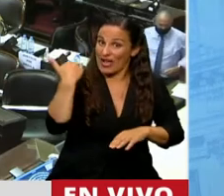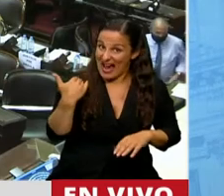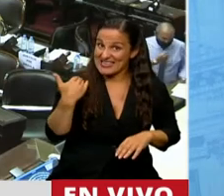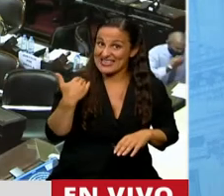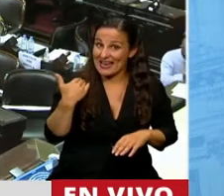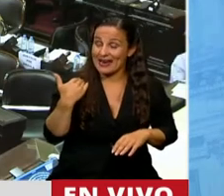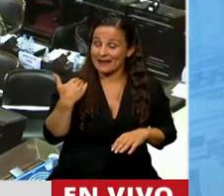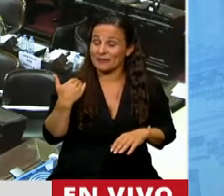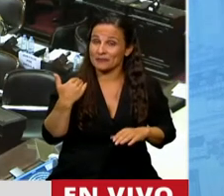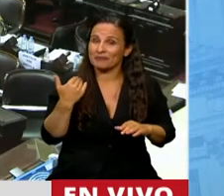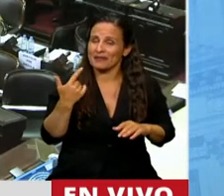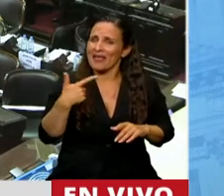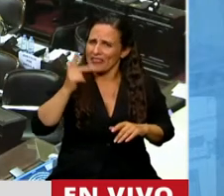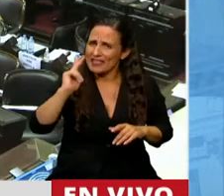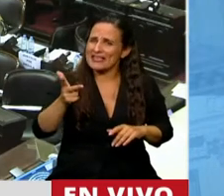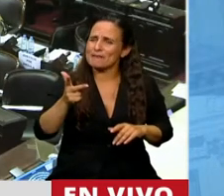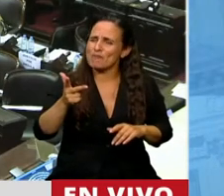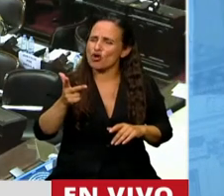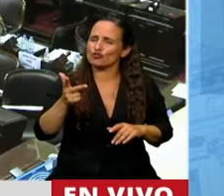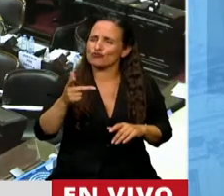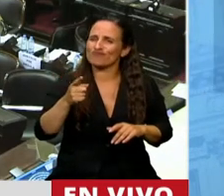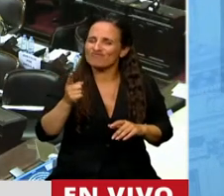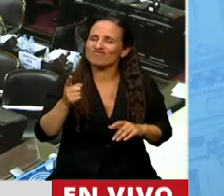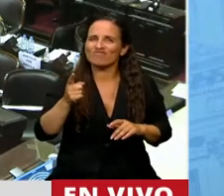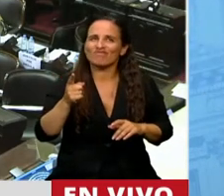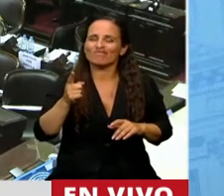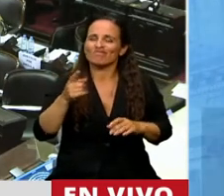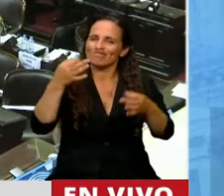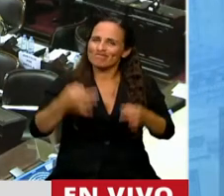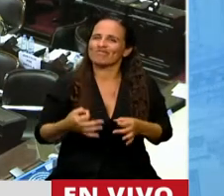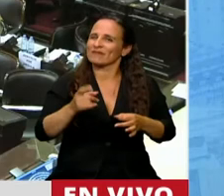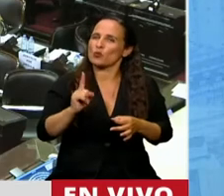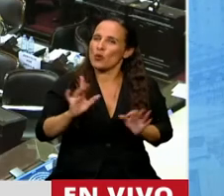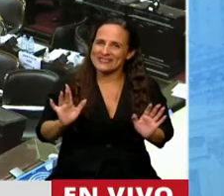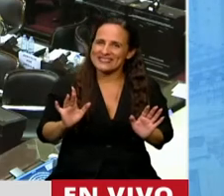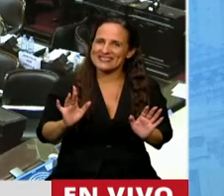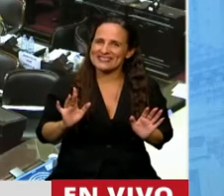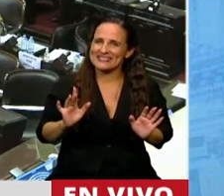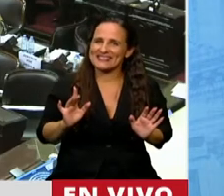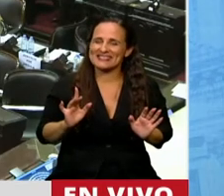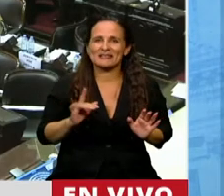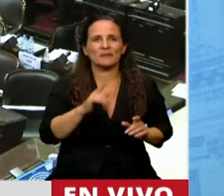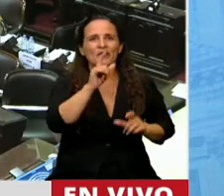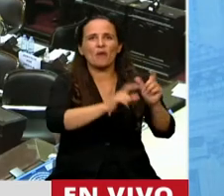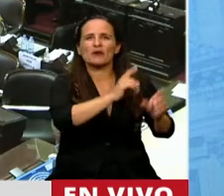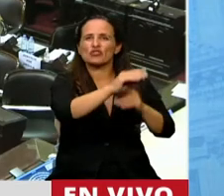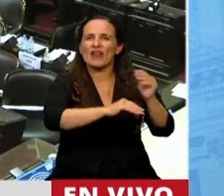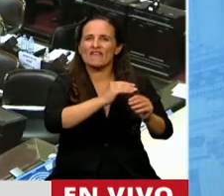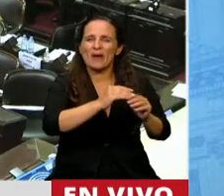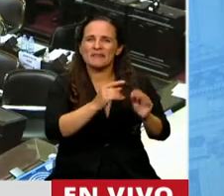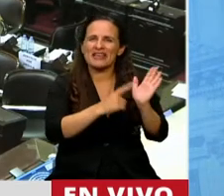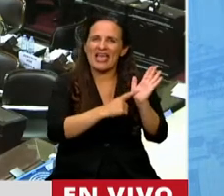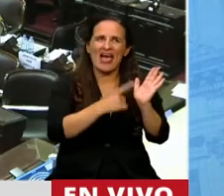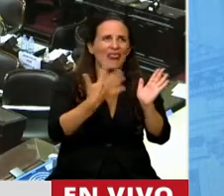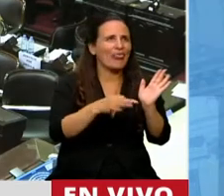justamente que no nos parecía correcto, que nos parecía criticable, que coloquemos a los familiares frente a la disyuntiva de